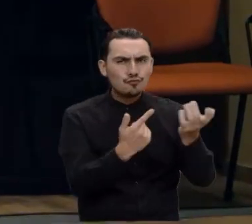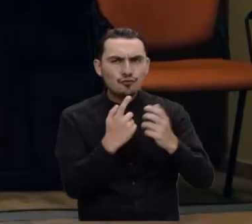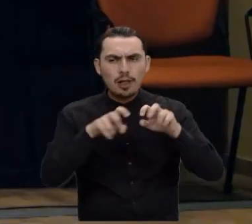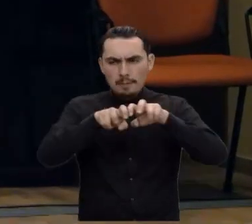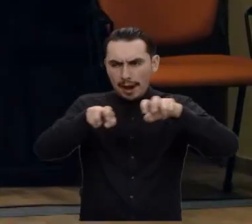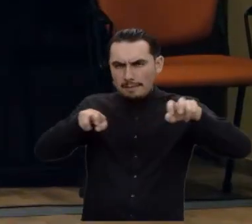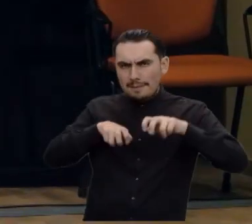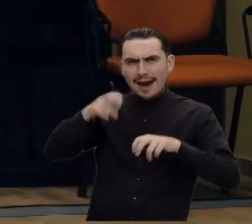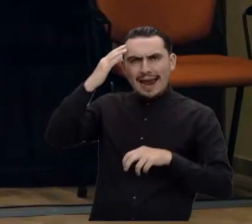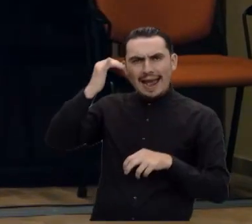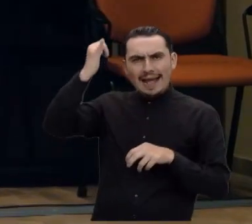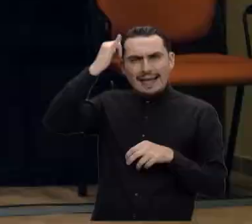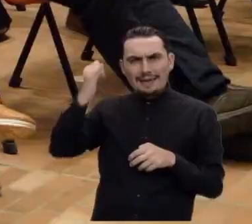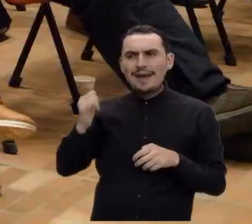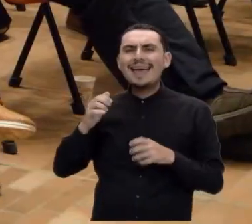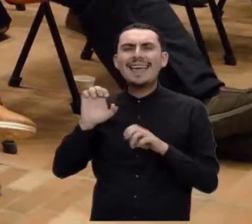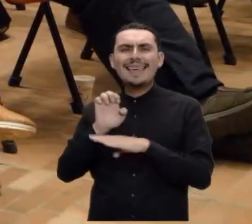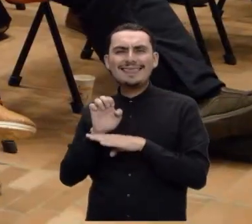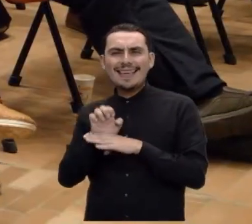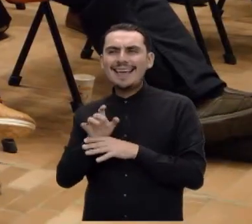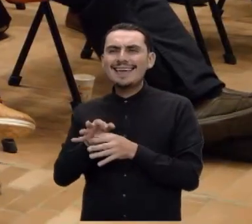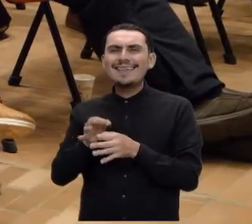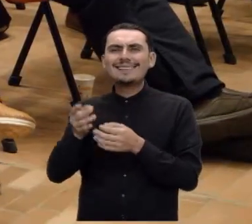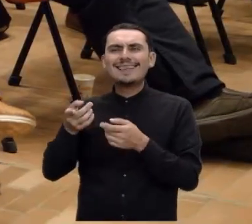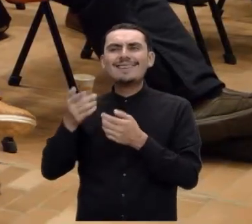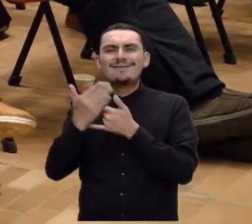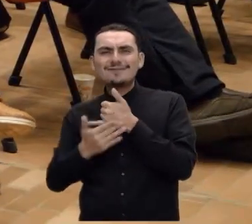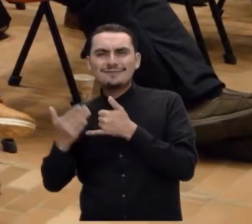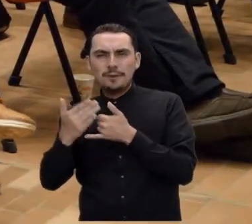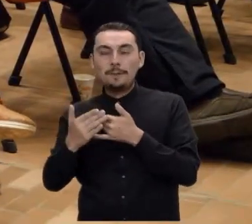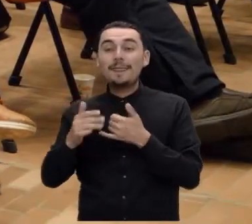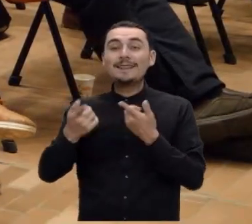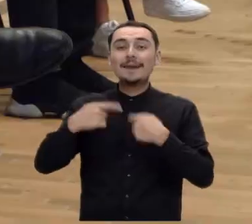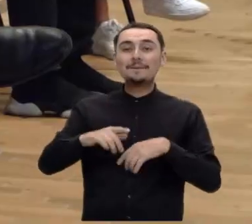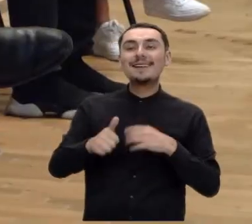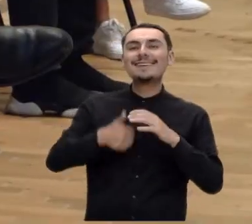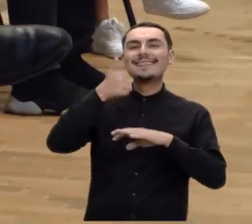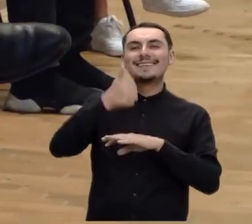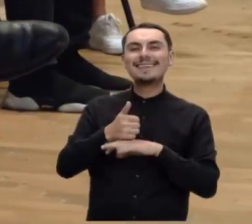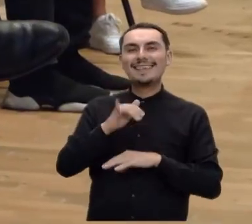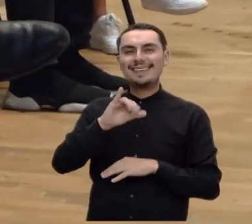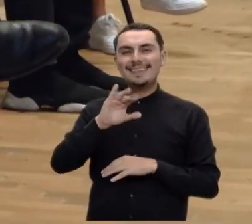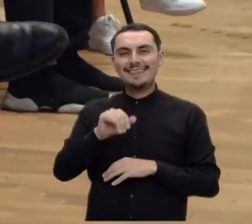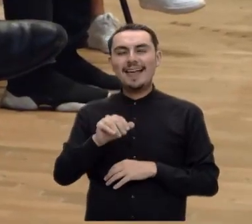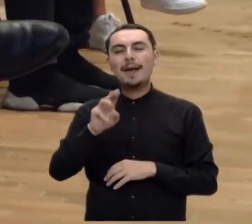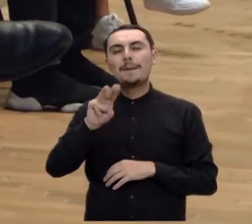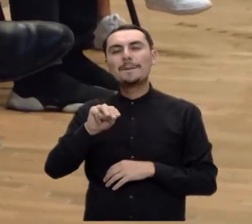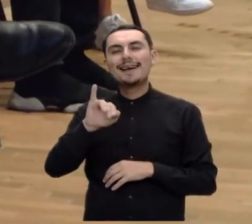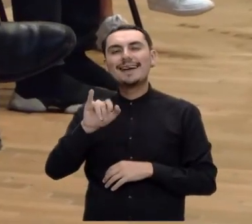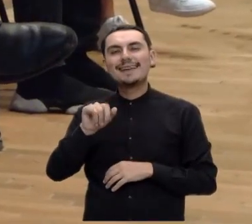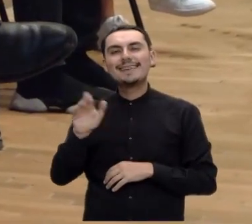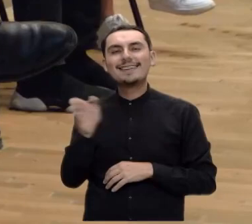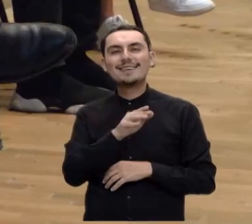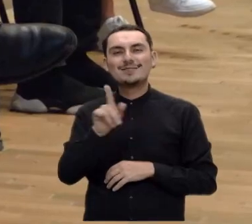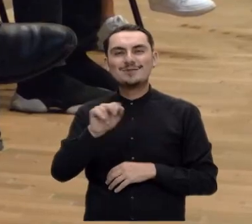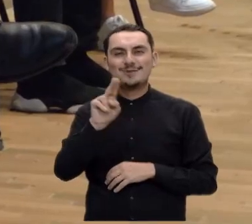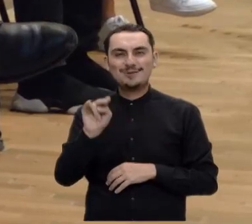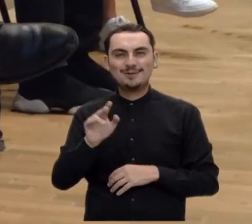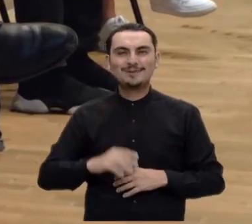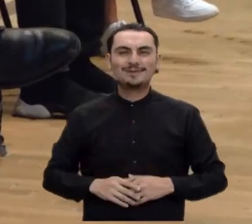gremios, la academia, entidades departamentales y la gerente encargada de la seccional del instituto en Caldas, Mariluz Melo